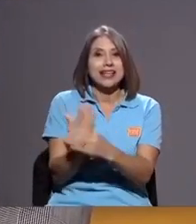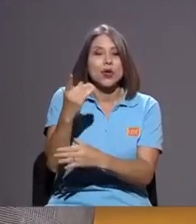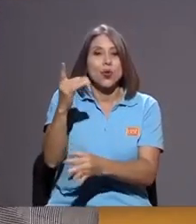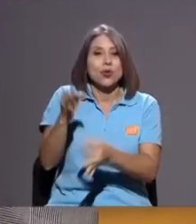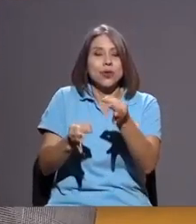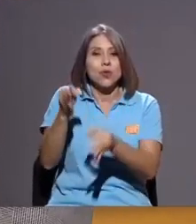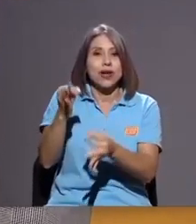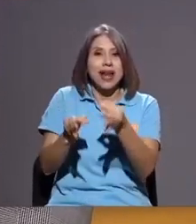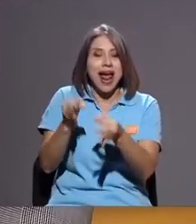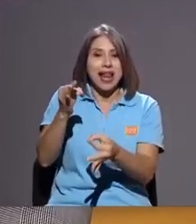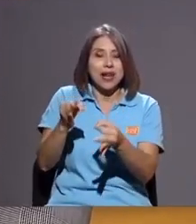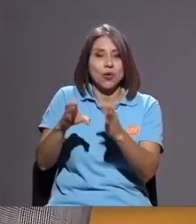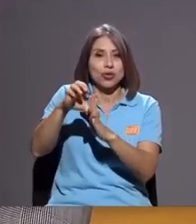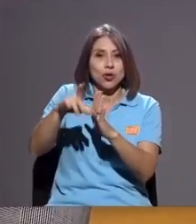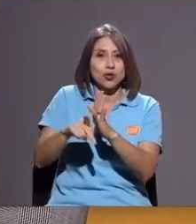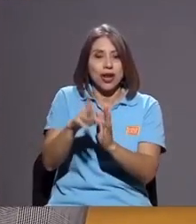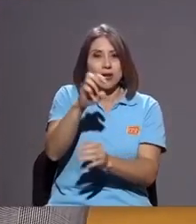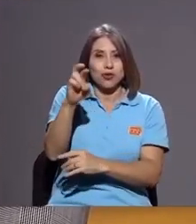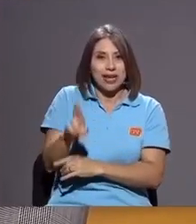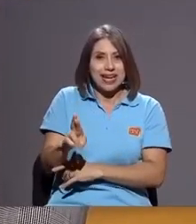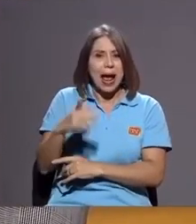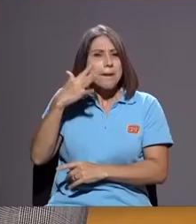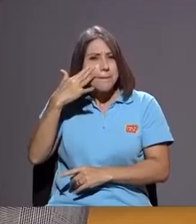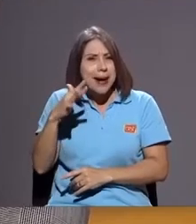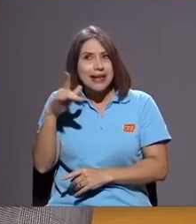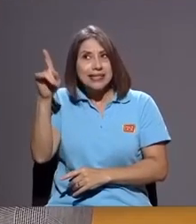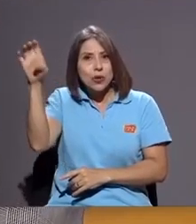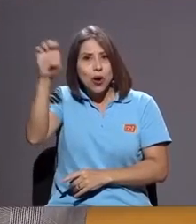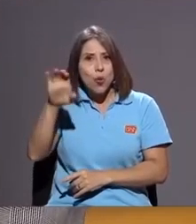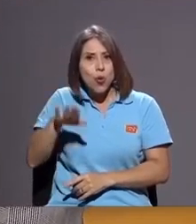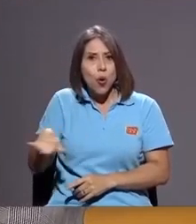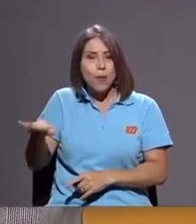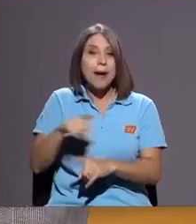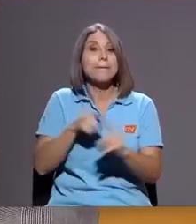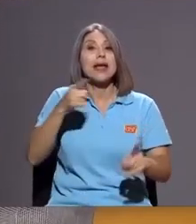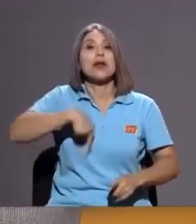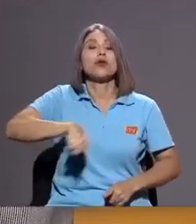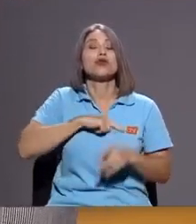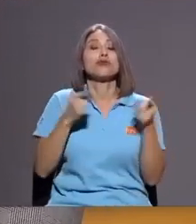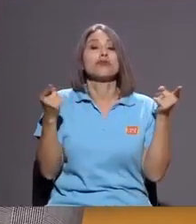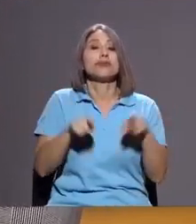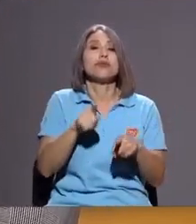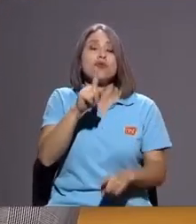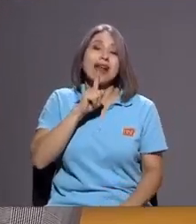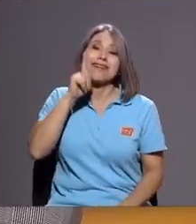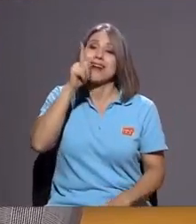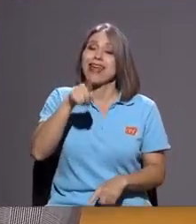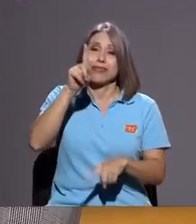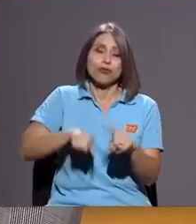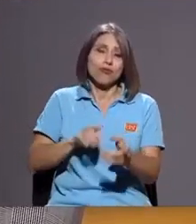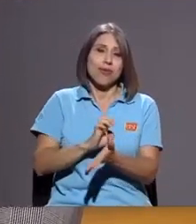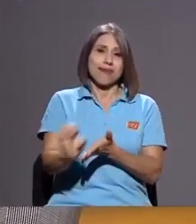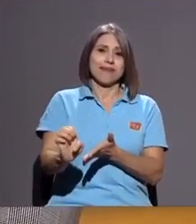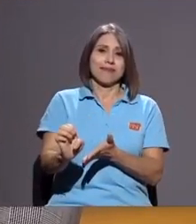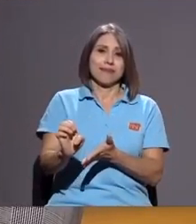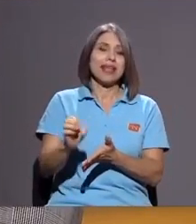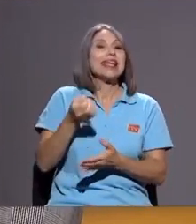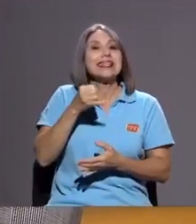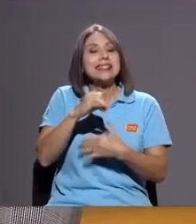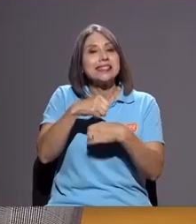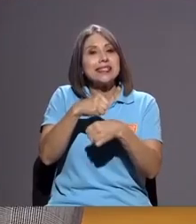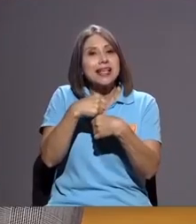a semejanza de los tribunales europeos. Pero nos topamos con una realidad que era insoslayable. Si se hacía a través de